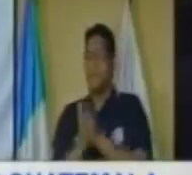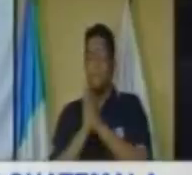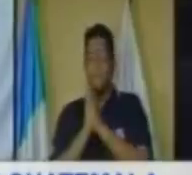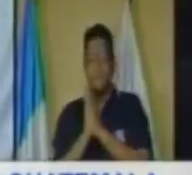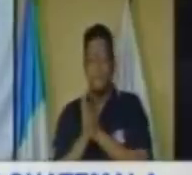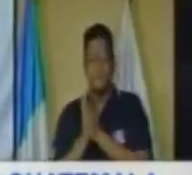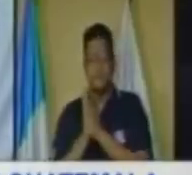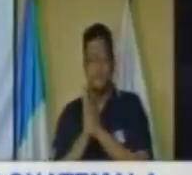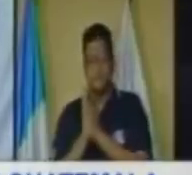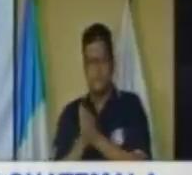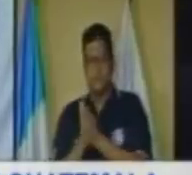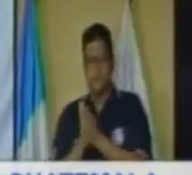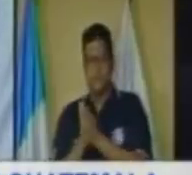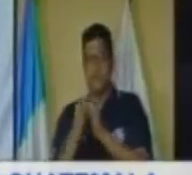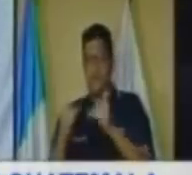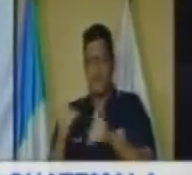va